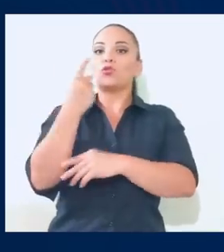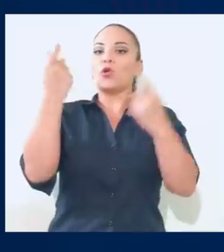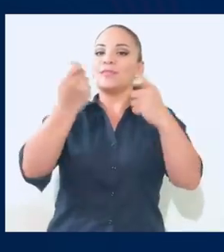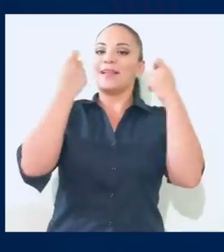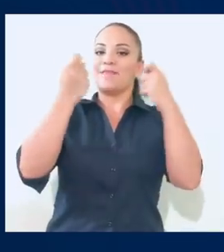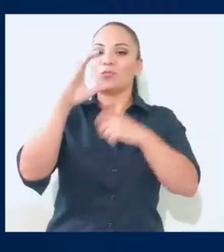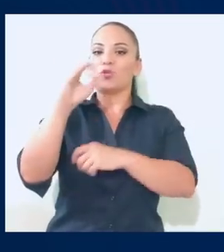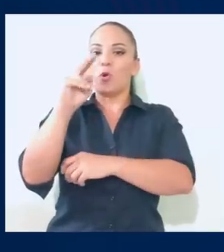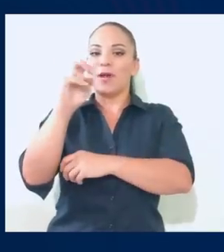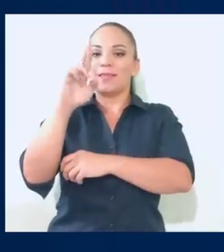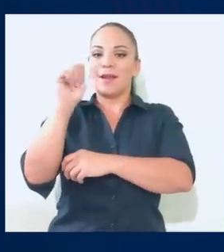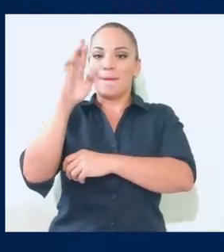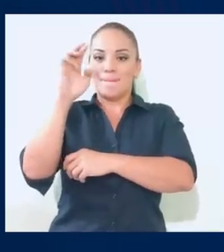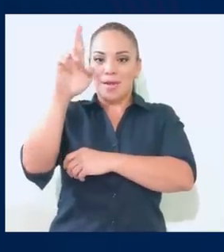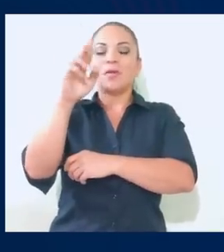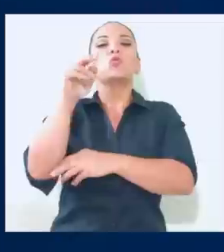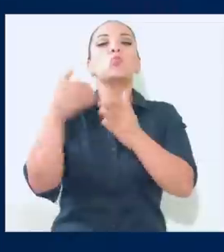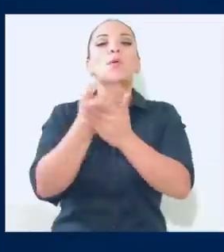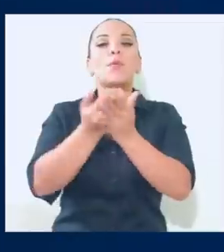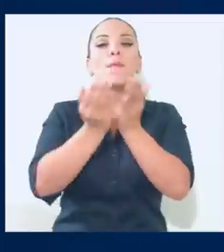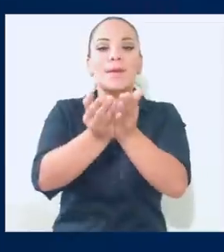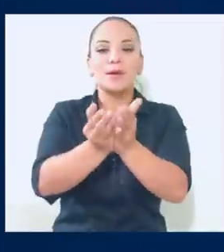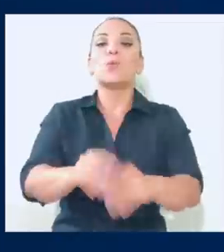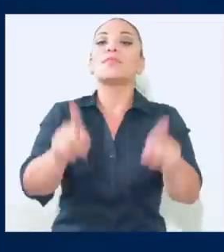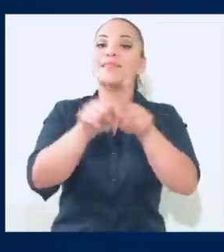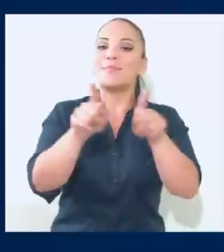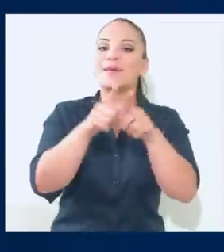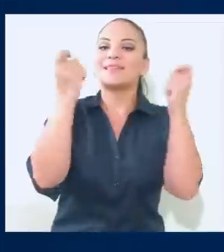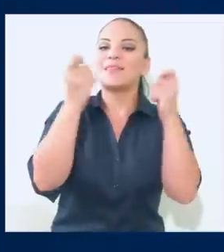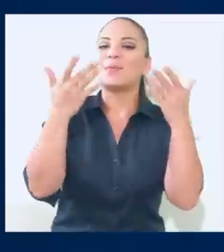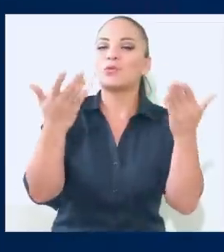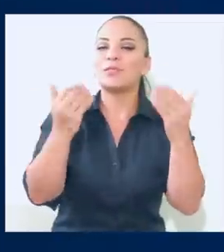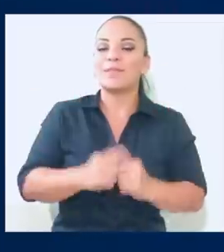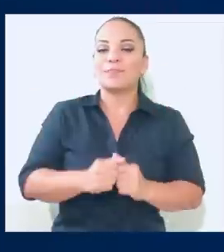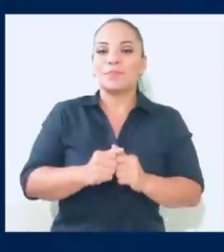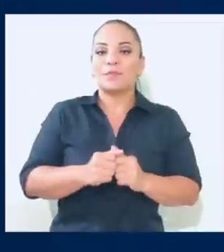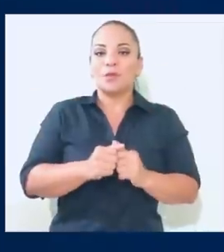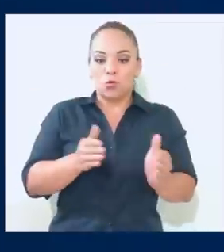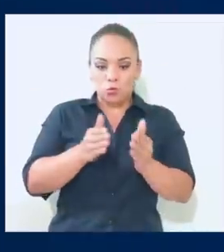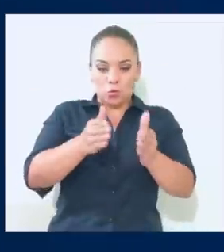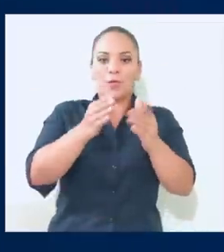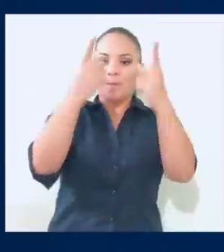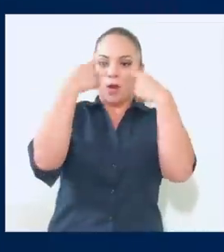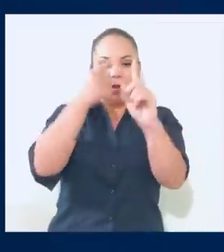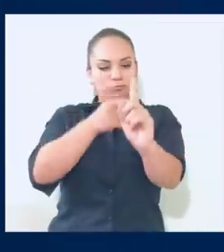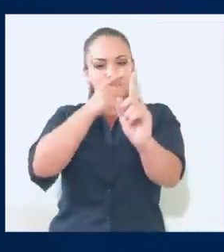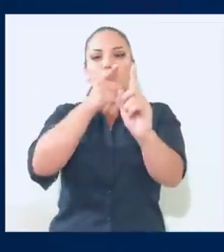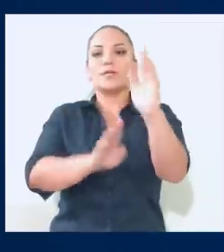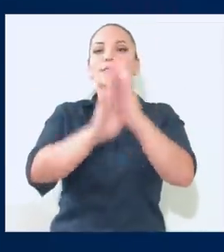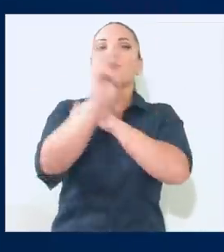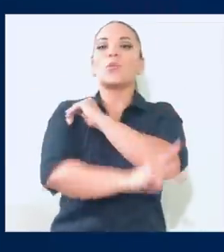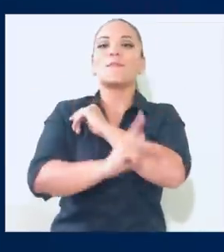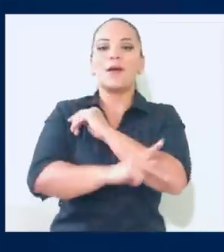estrena este nuevo barco, sino que la ruta del crecimiento económico del país